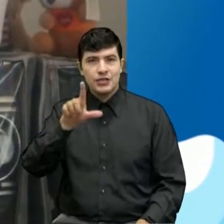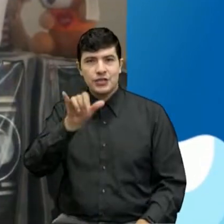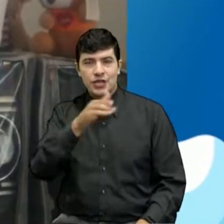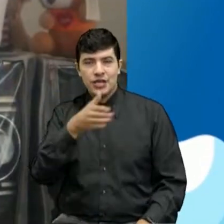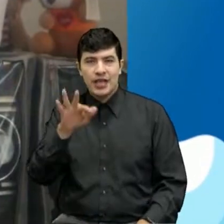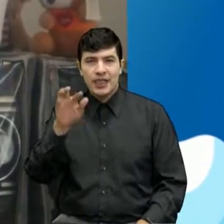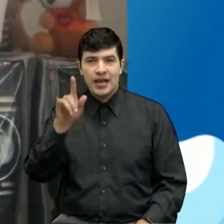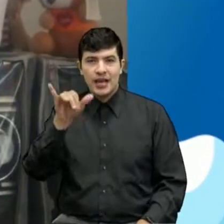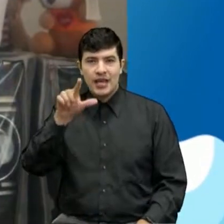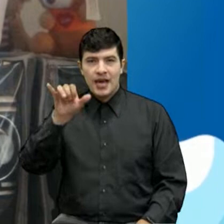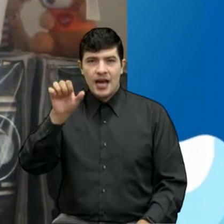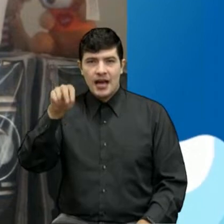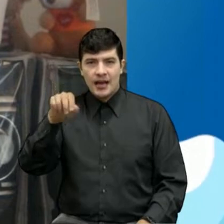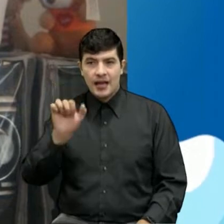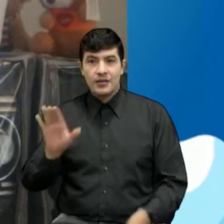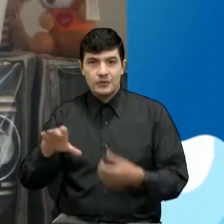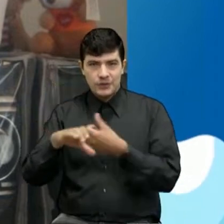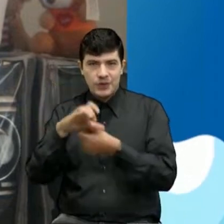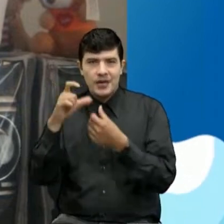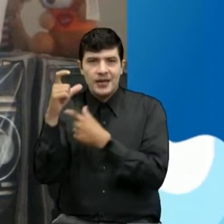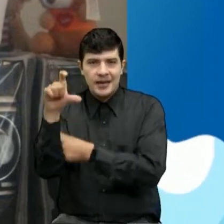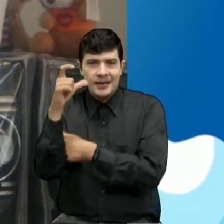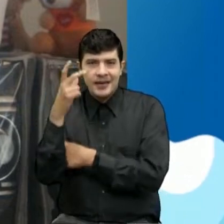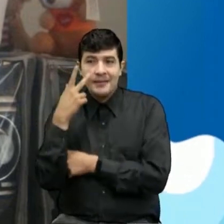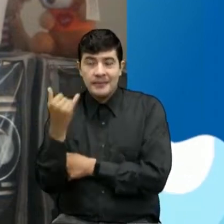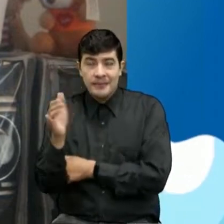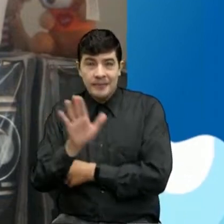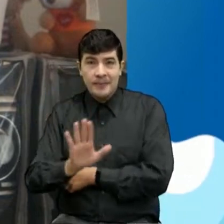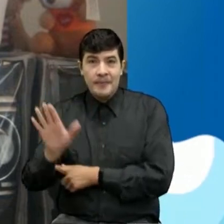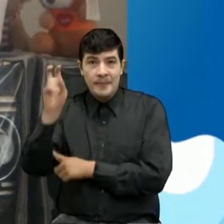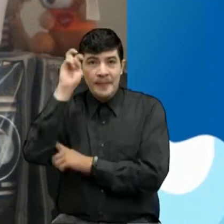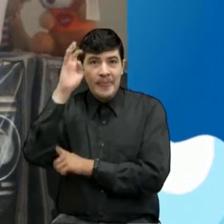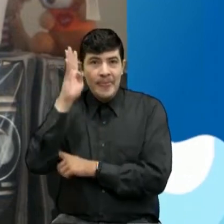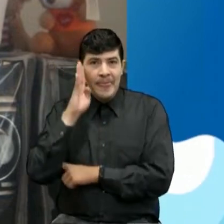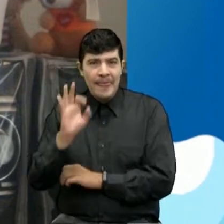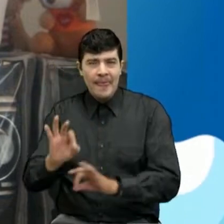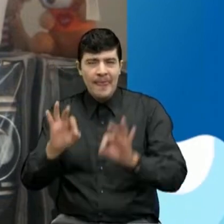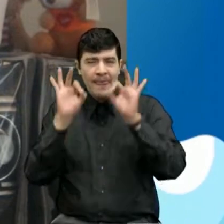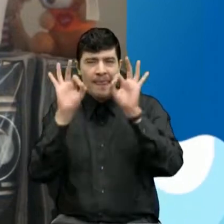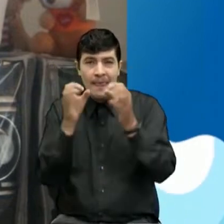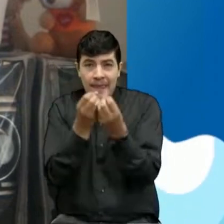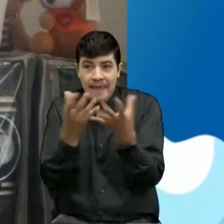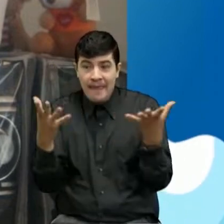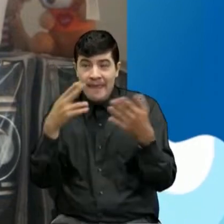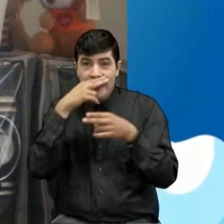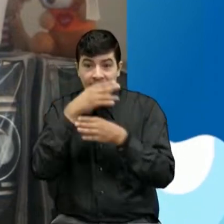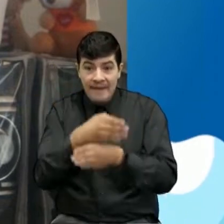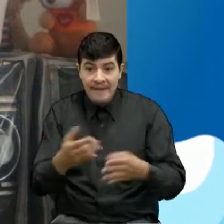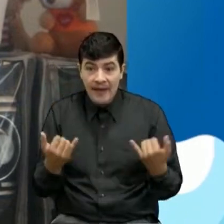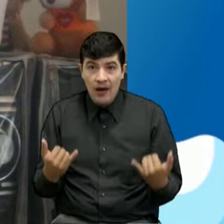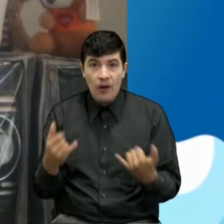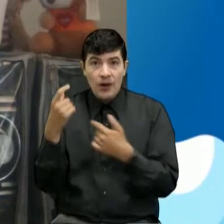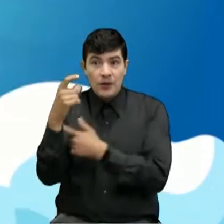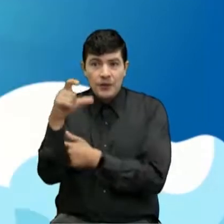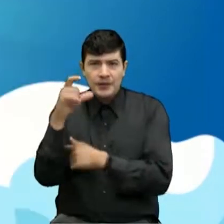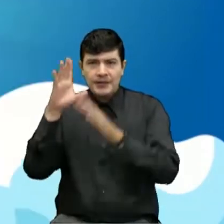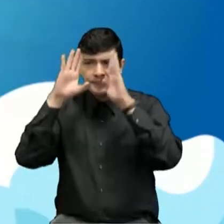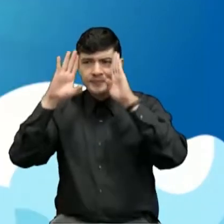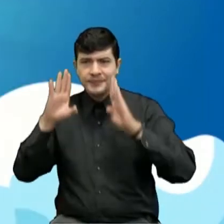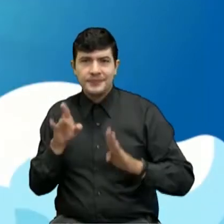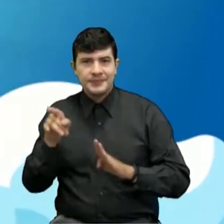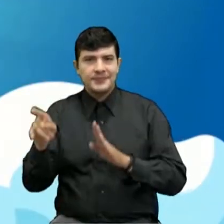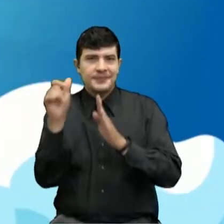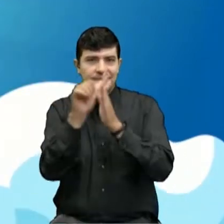desde Cúcuta, mi tierra hermosa, en norte de Santander. Muchos niños de Cúcuta también pendientes de